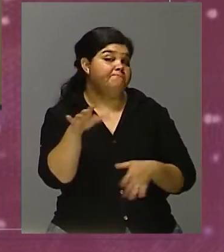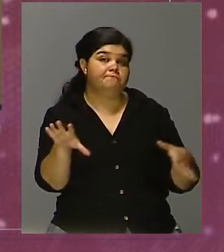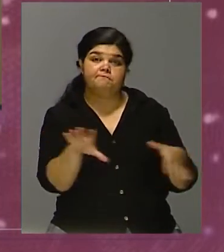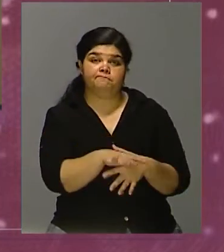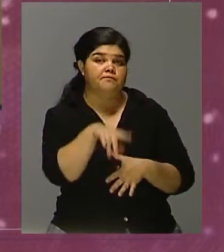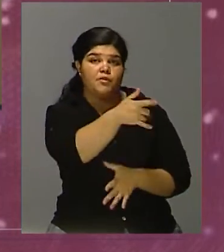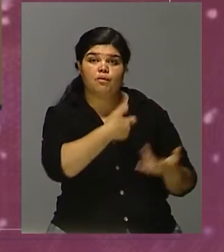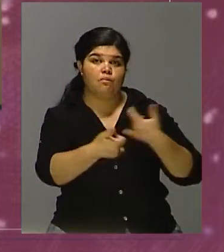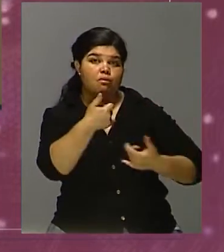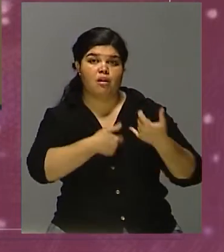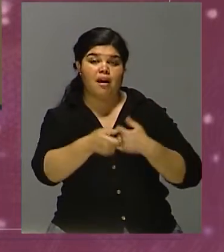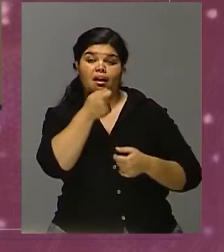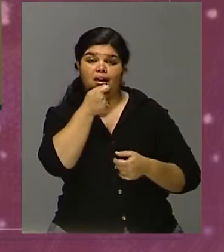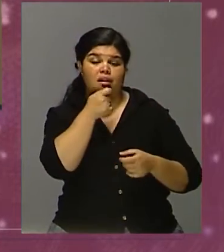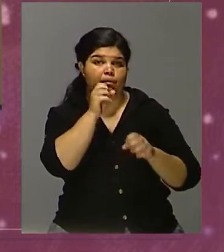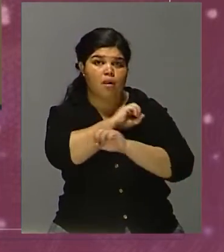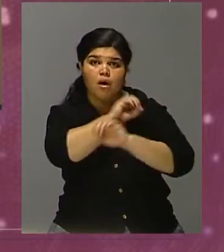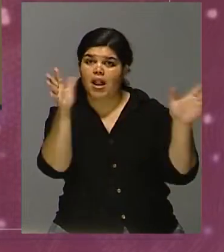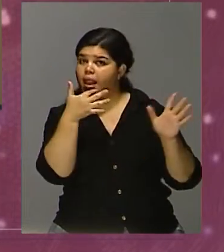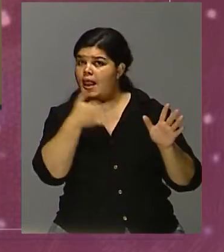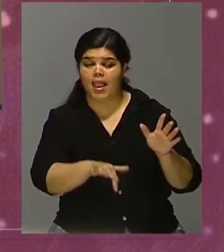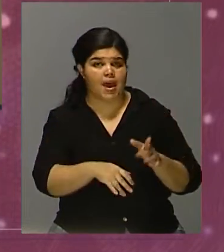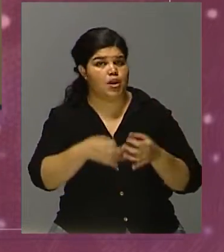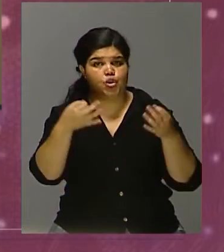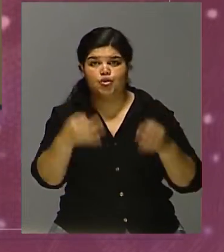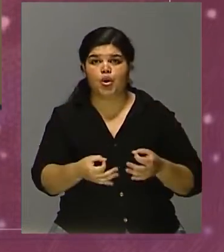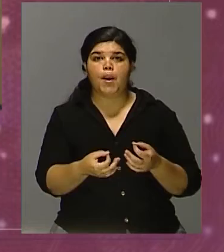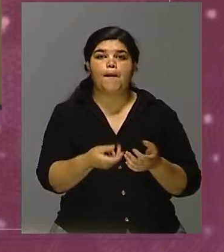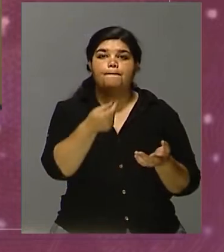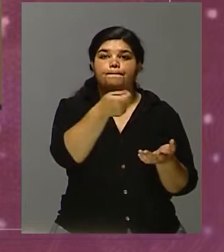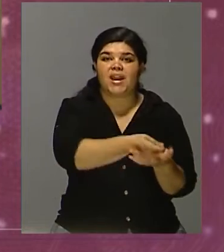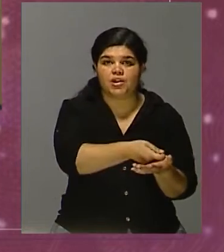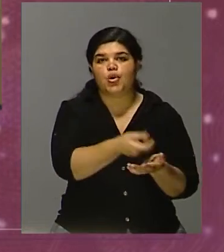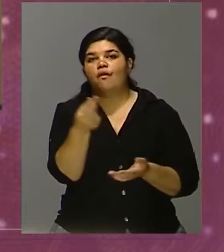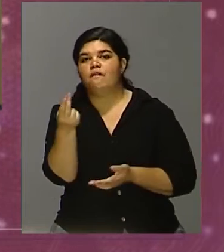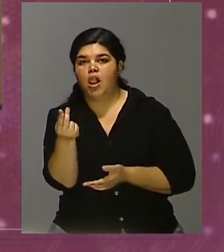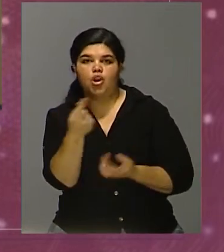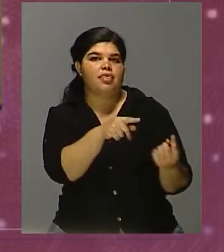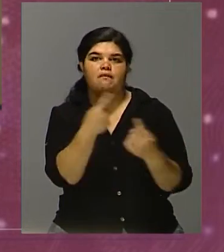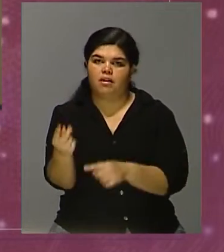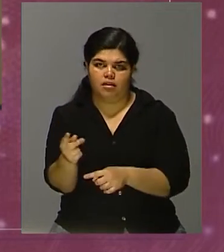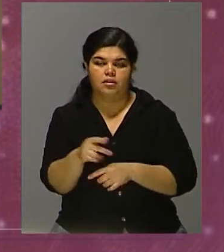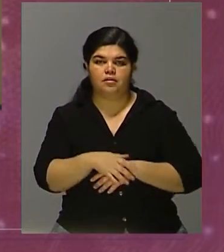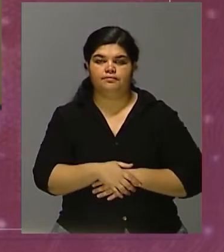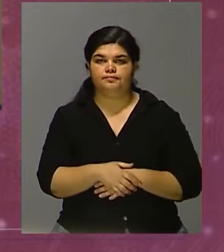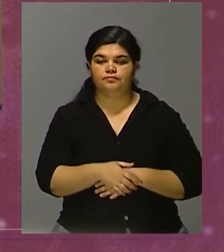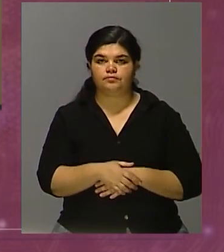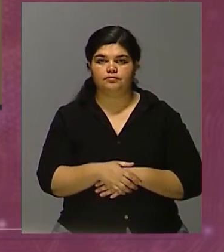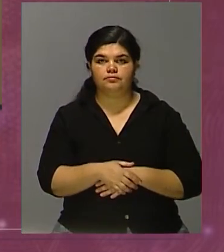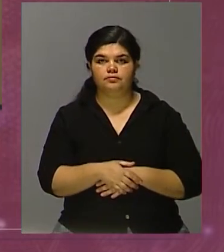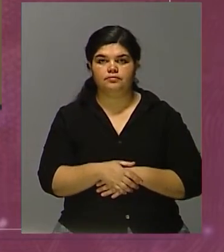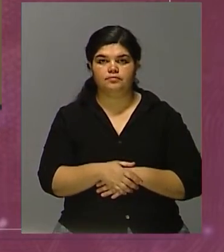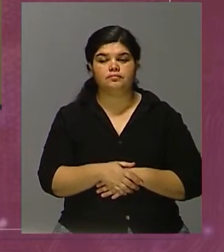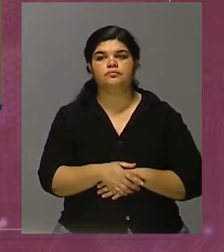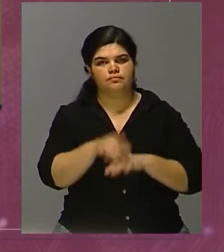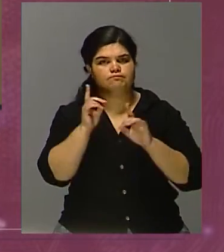acabas de explicar es la mejor manera de entender lo mismo entre precio y valor de una acción. Bueno, y ahí vamos a insistir. ¿Cuáles son